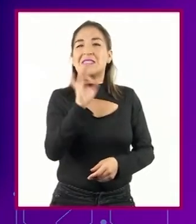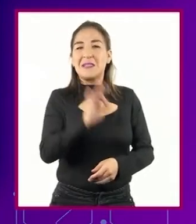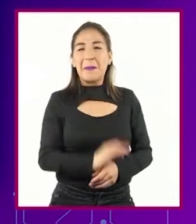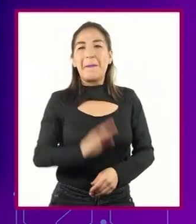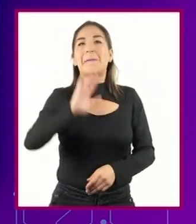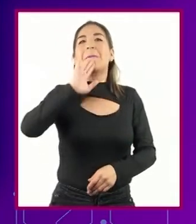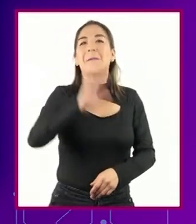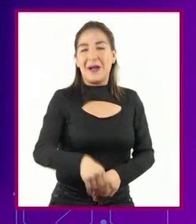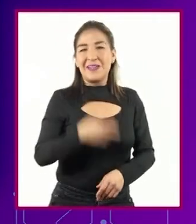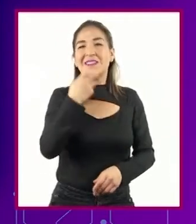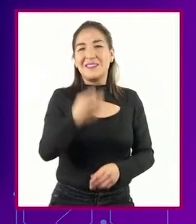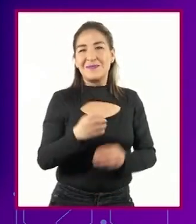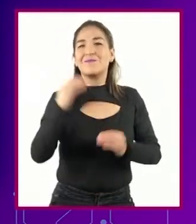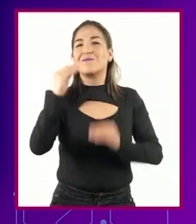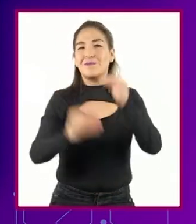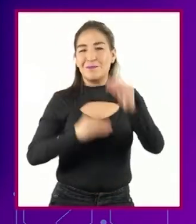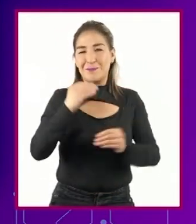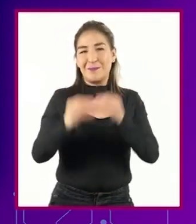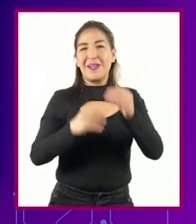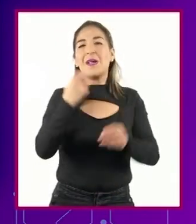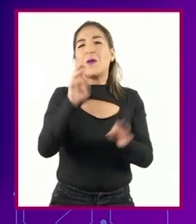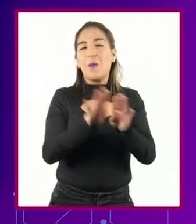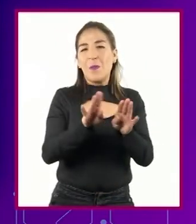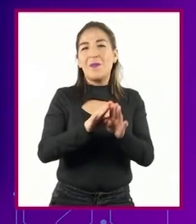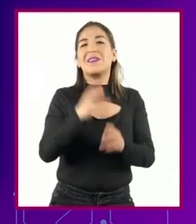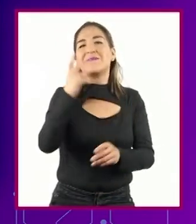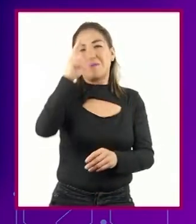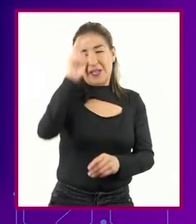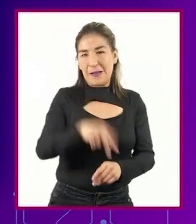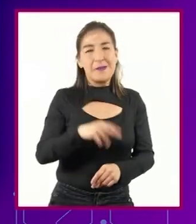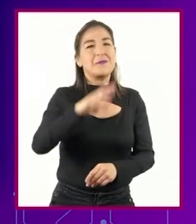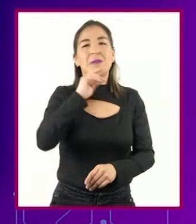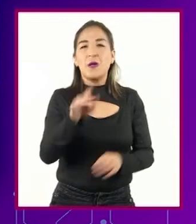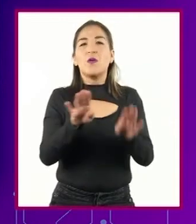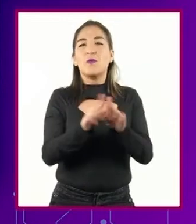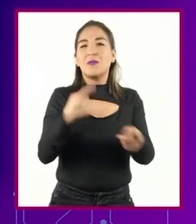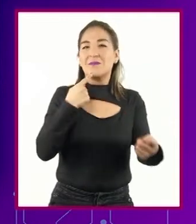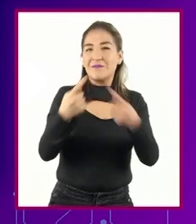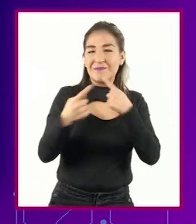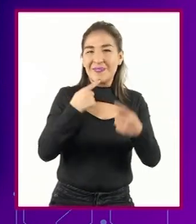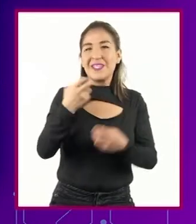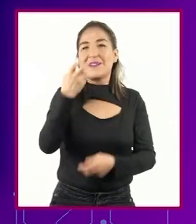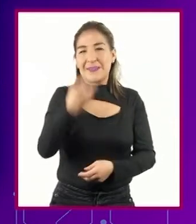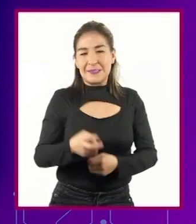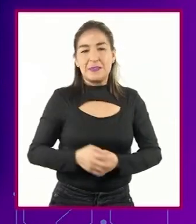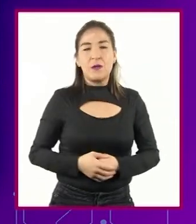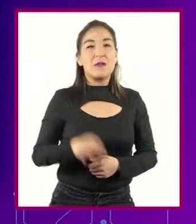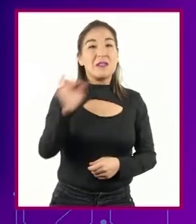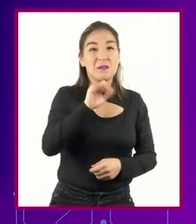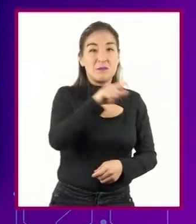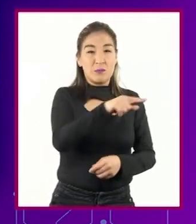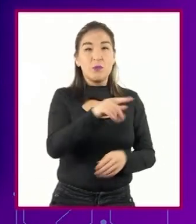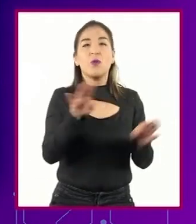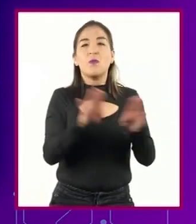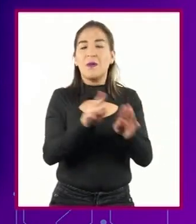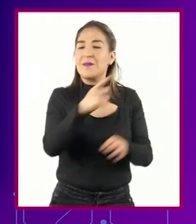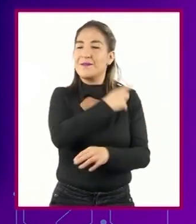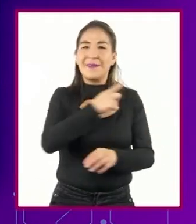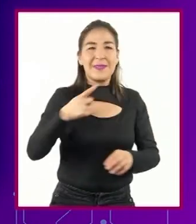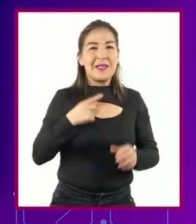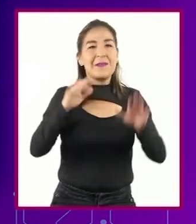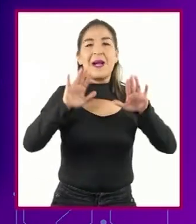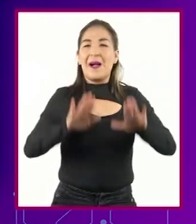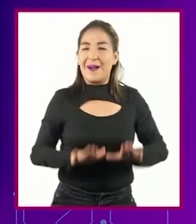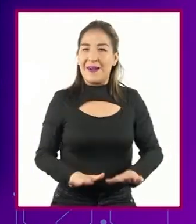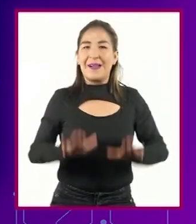alterar el objetivo del diálogo. Si esto llegase a suceder, también es importante mantener la calma